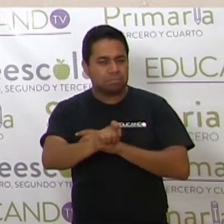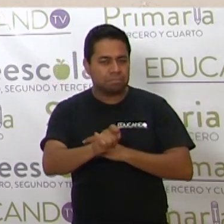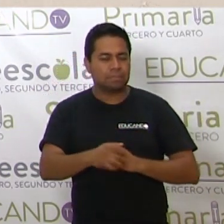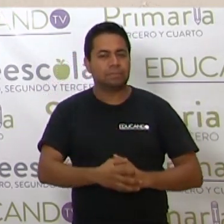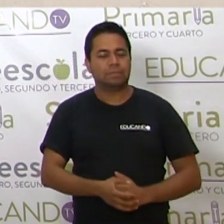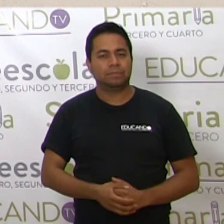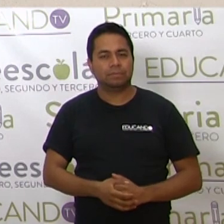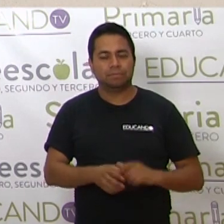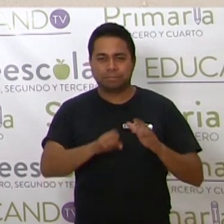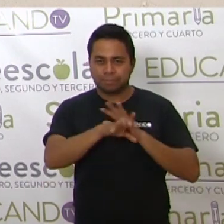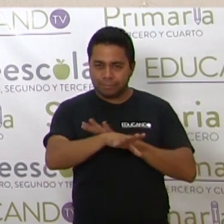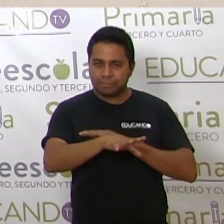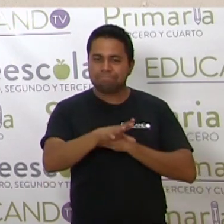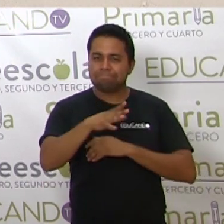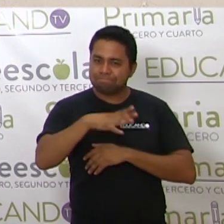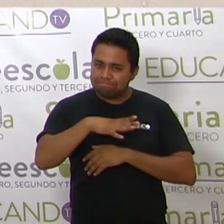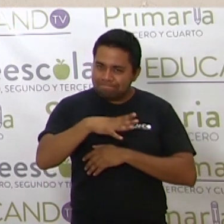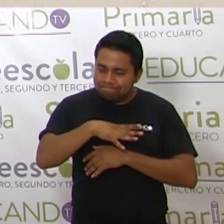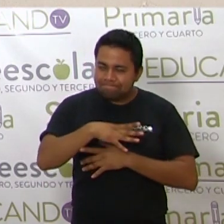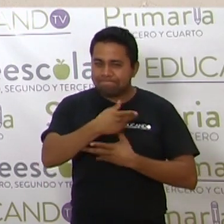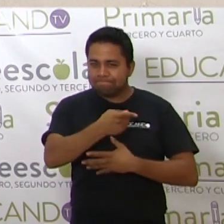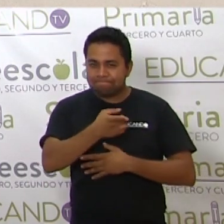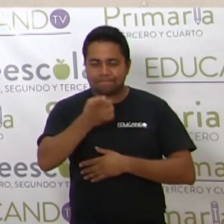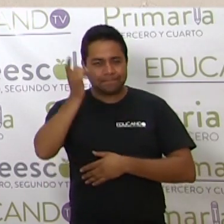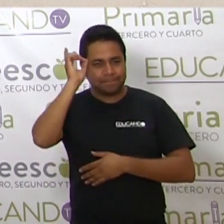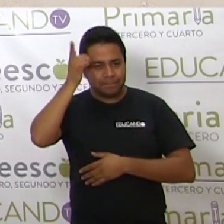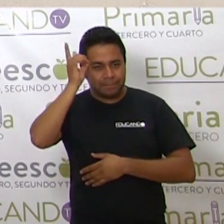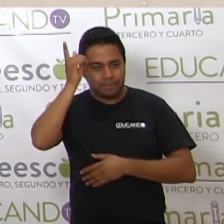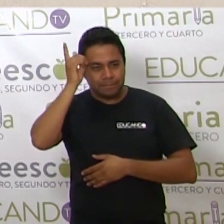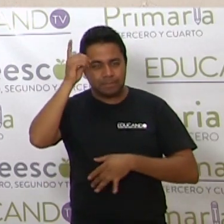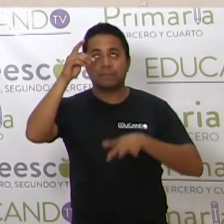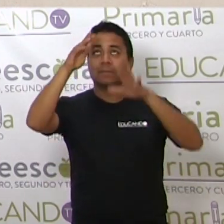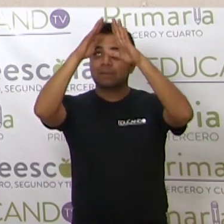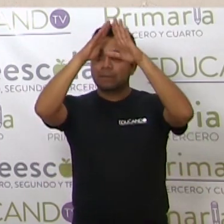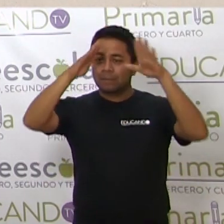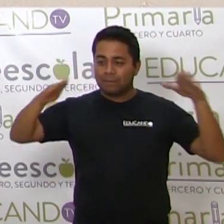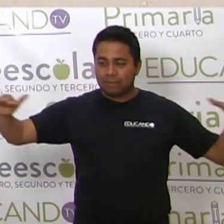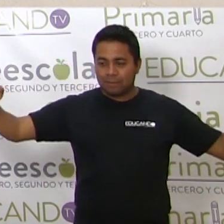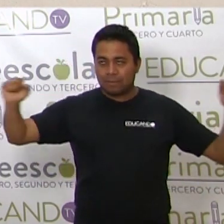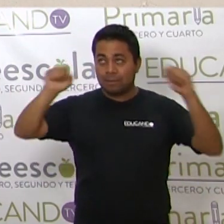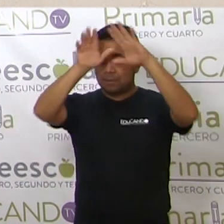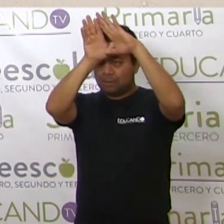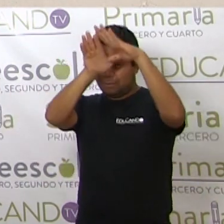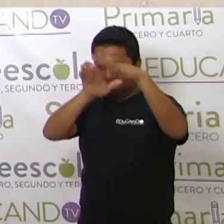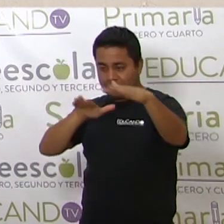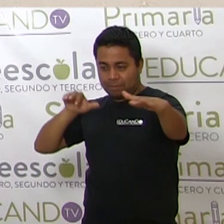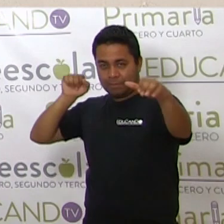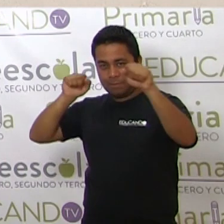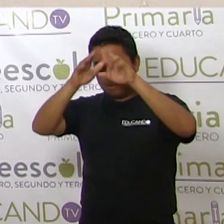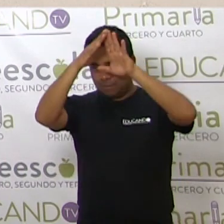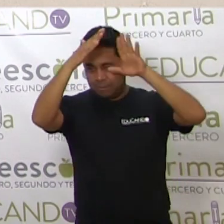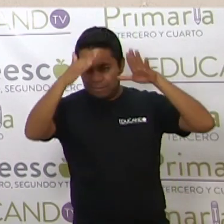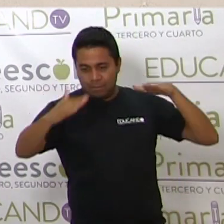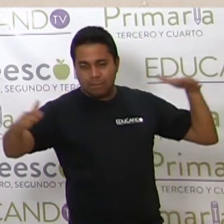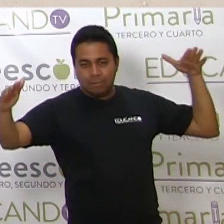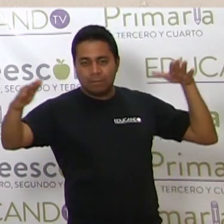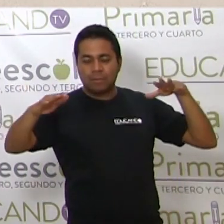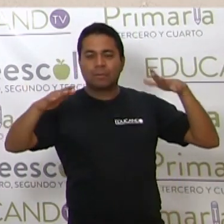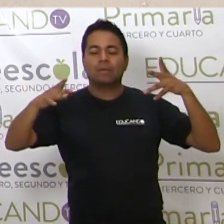ejemplo los caballitos ya ven que este traen como su toldo este los caballitos los